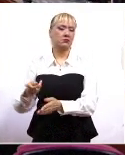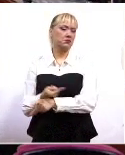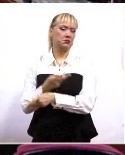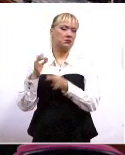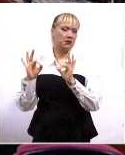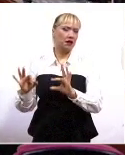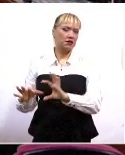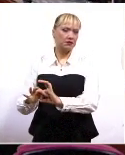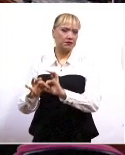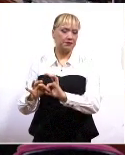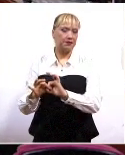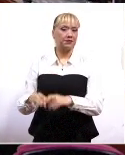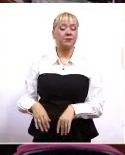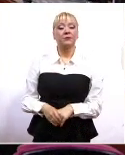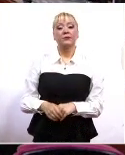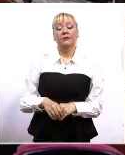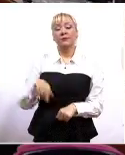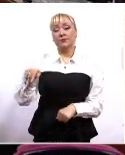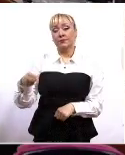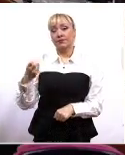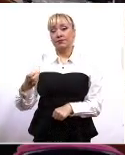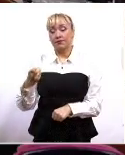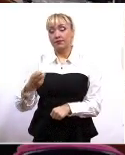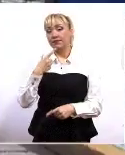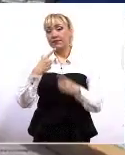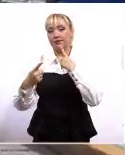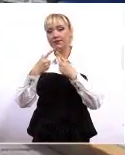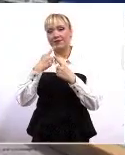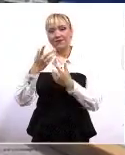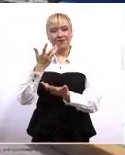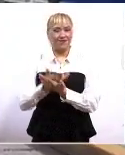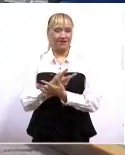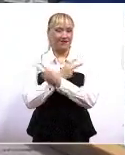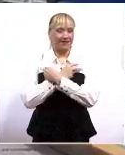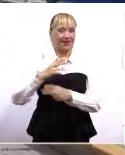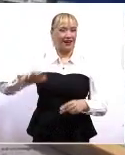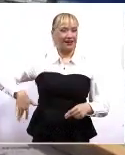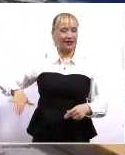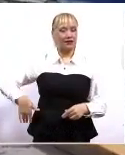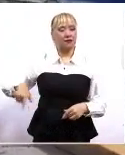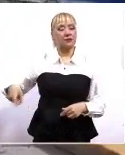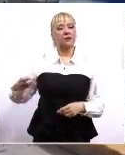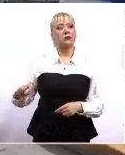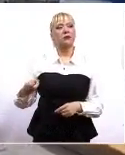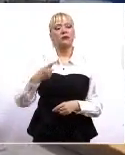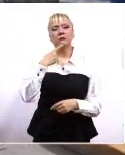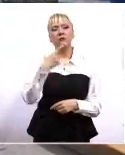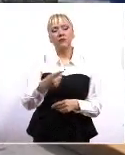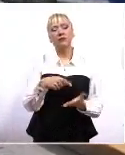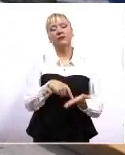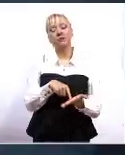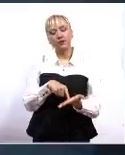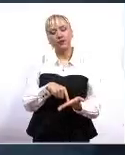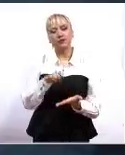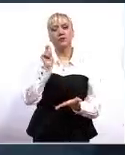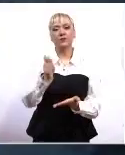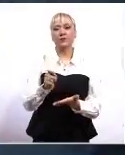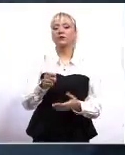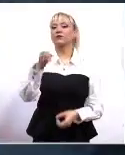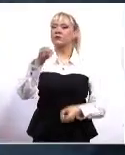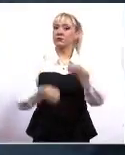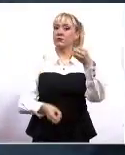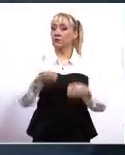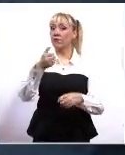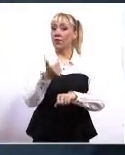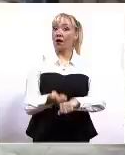de 2023, que la Comisión de Receso admitió a trámite, en la que se impugna el decreto por el que se sustituye el Tribunal de